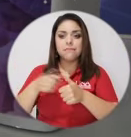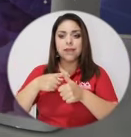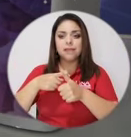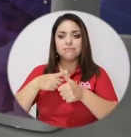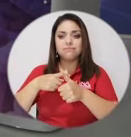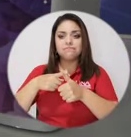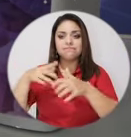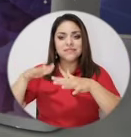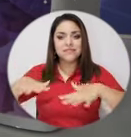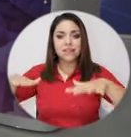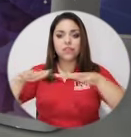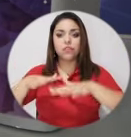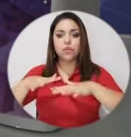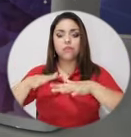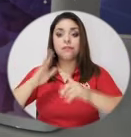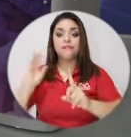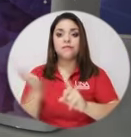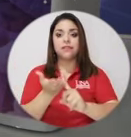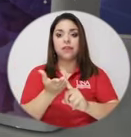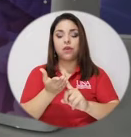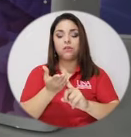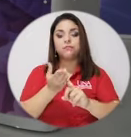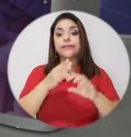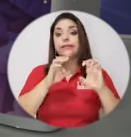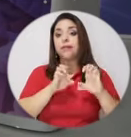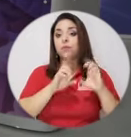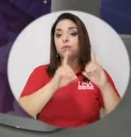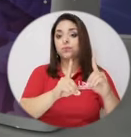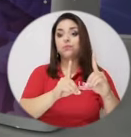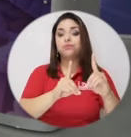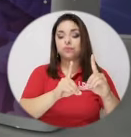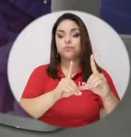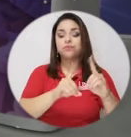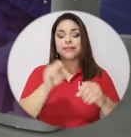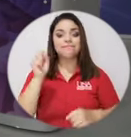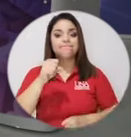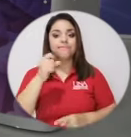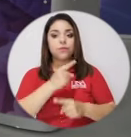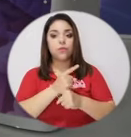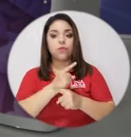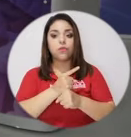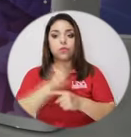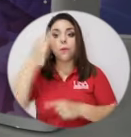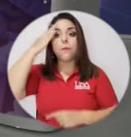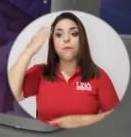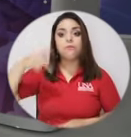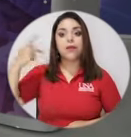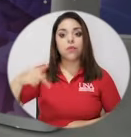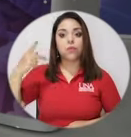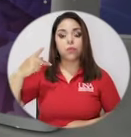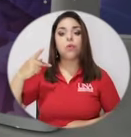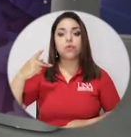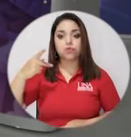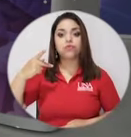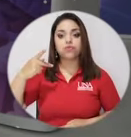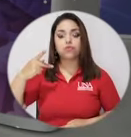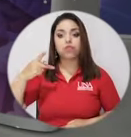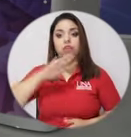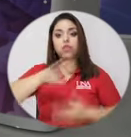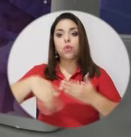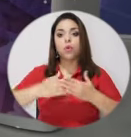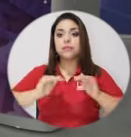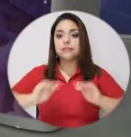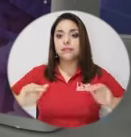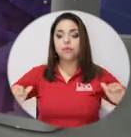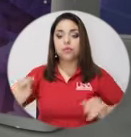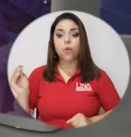sectores que se vio afectado pues fue el sector educativo, por el evidente riesgo que involucra pues tener a nuestros